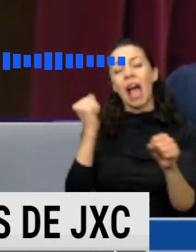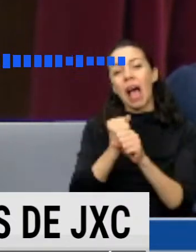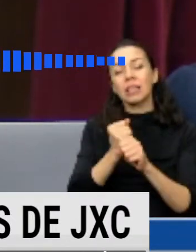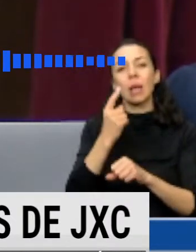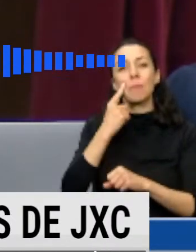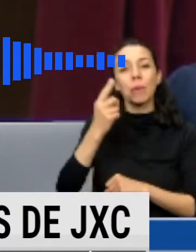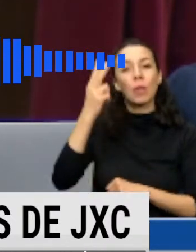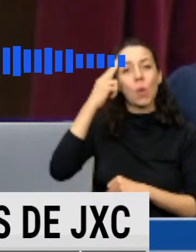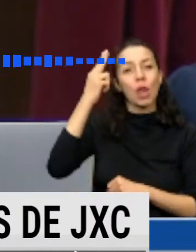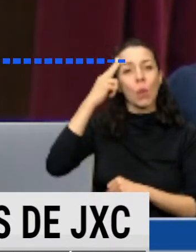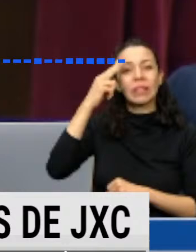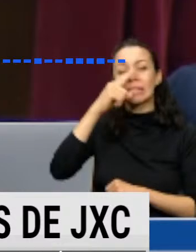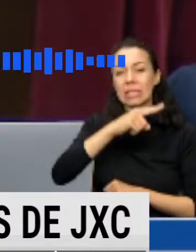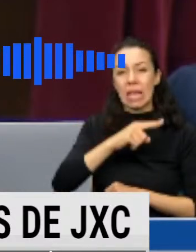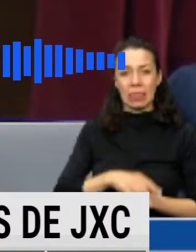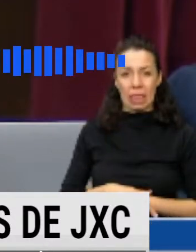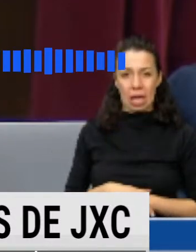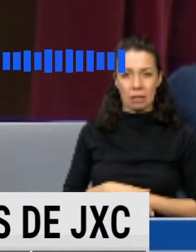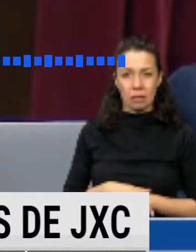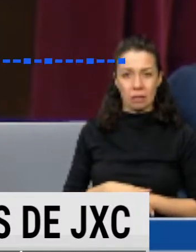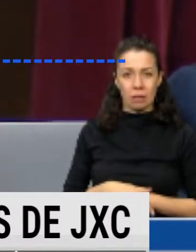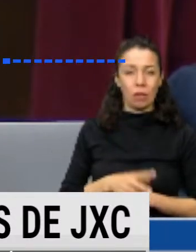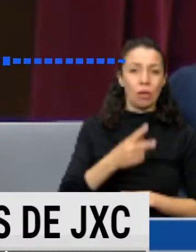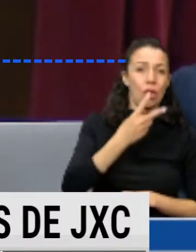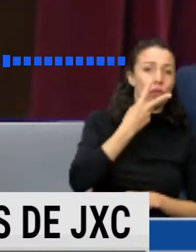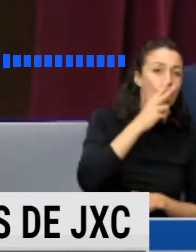plantearon los gobernadores, y la verdad que